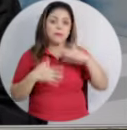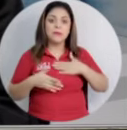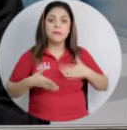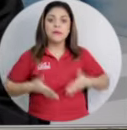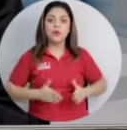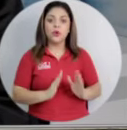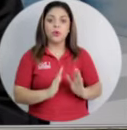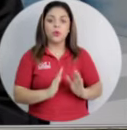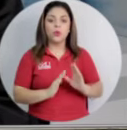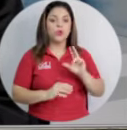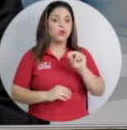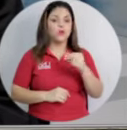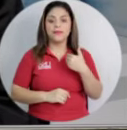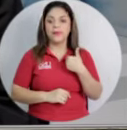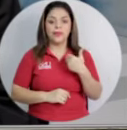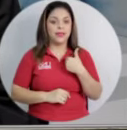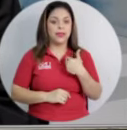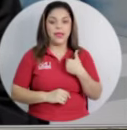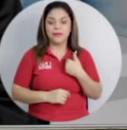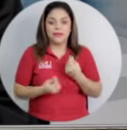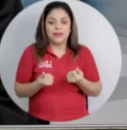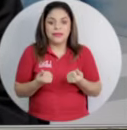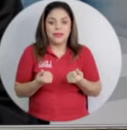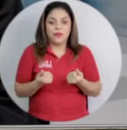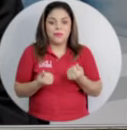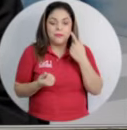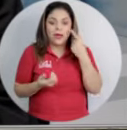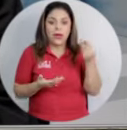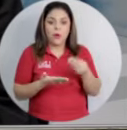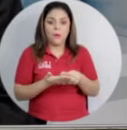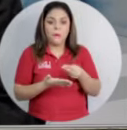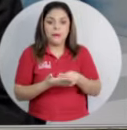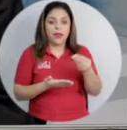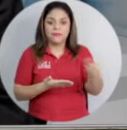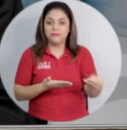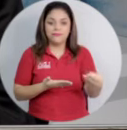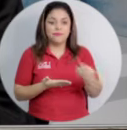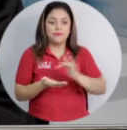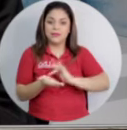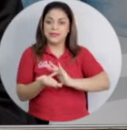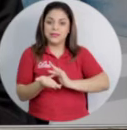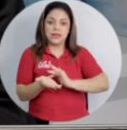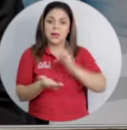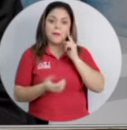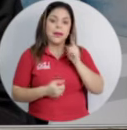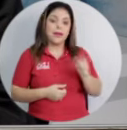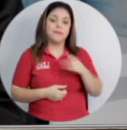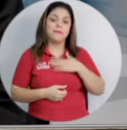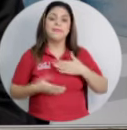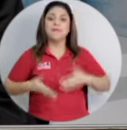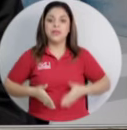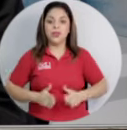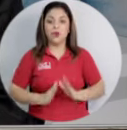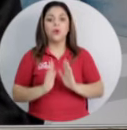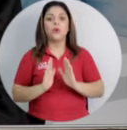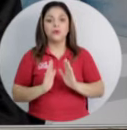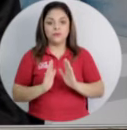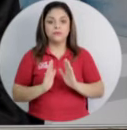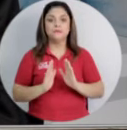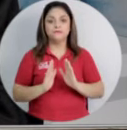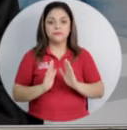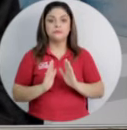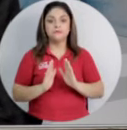enferme un hijo y no tenga ni para ir a comprar una medicina para que ese hijo pase